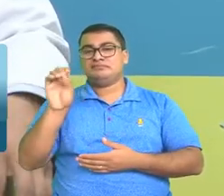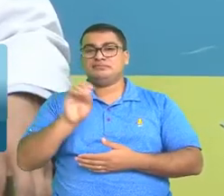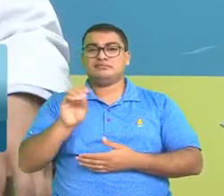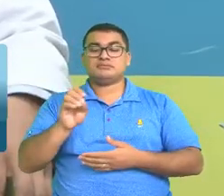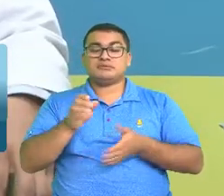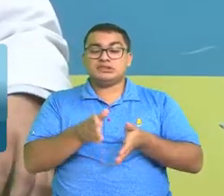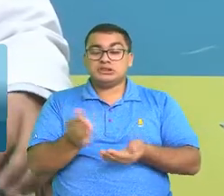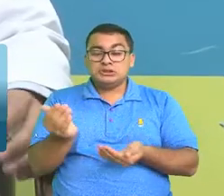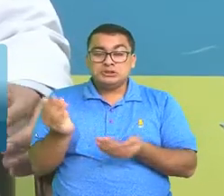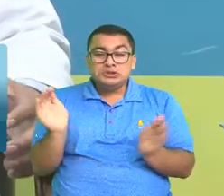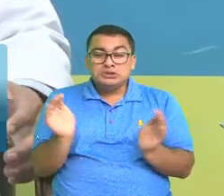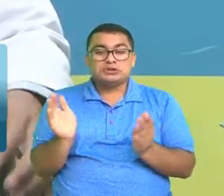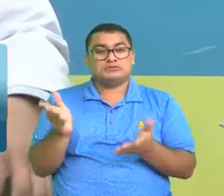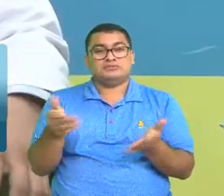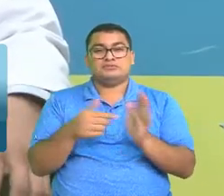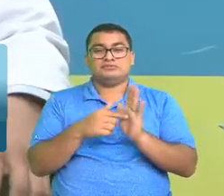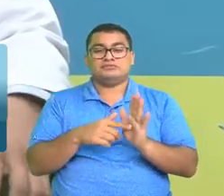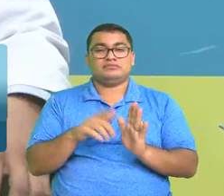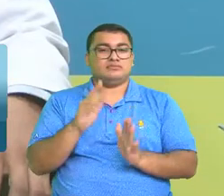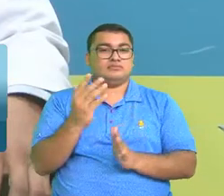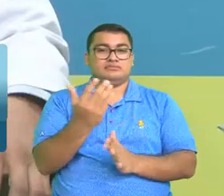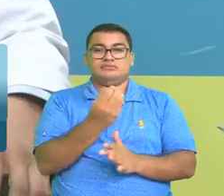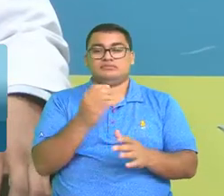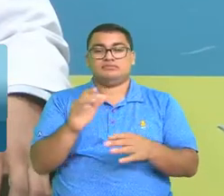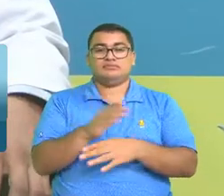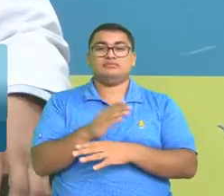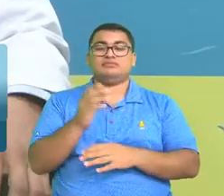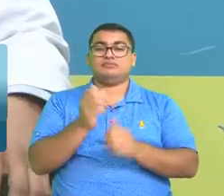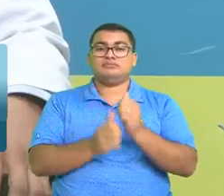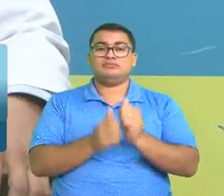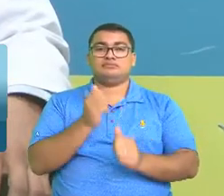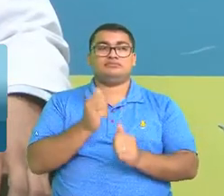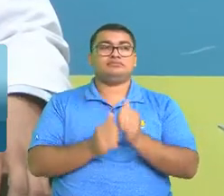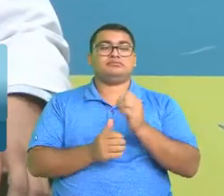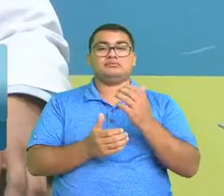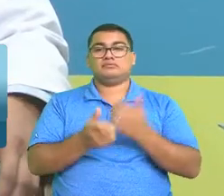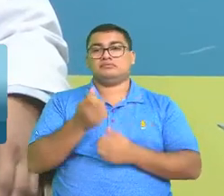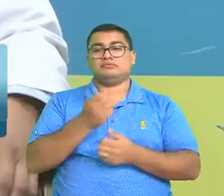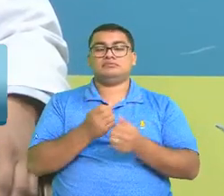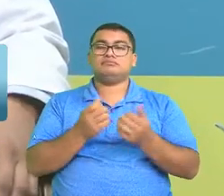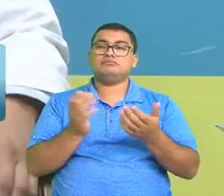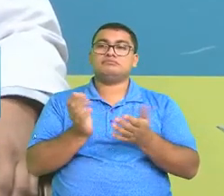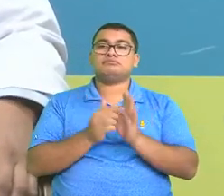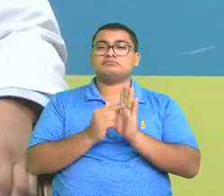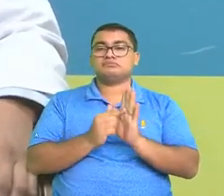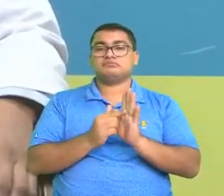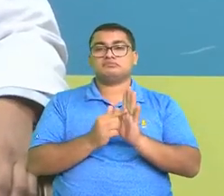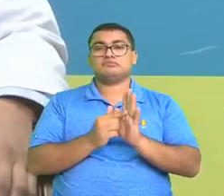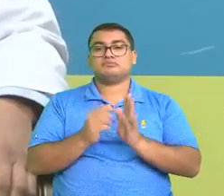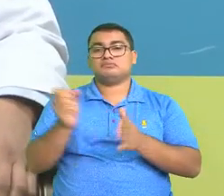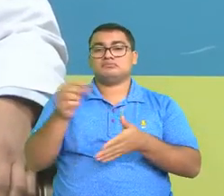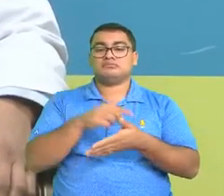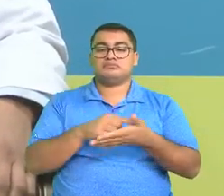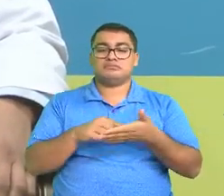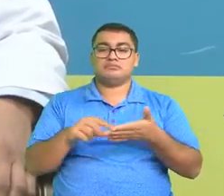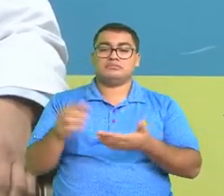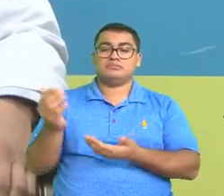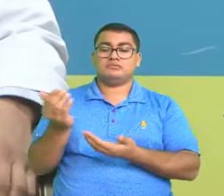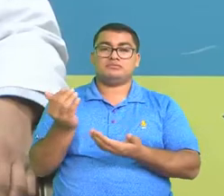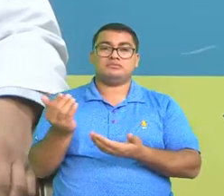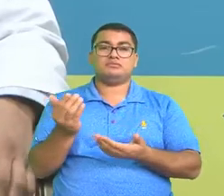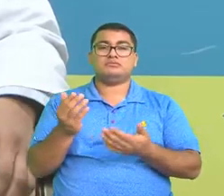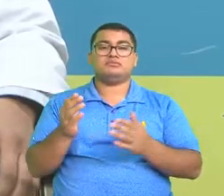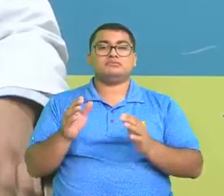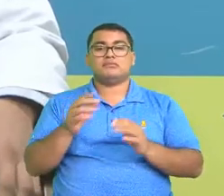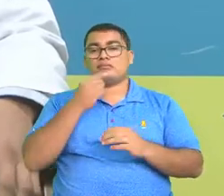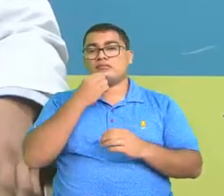prematuras. Pero no todos tenemos este problema de intolerancia a la lactosa. Generalmente lo vemos a la semana, ¿verdad? Y es un